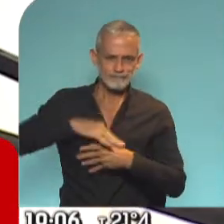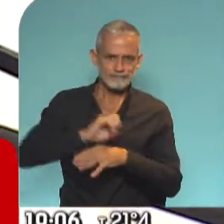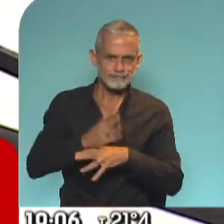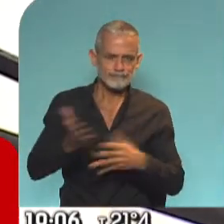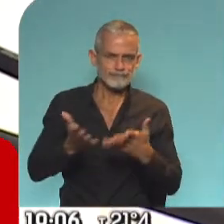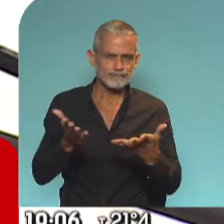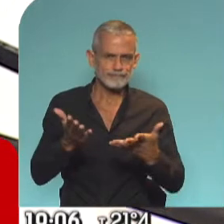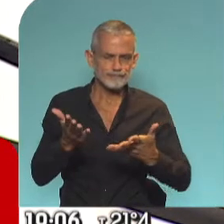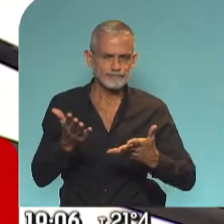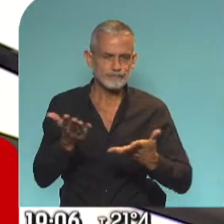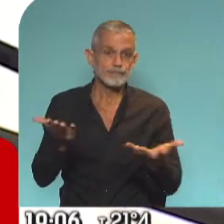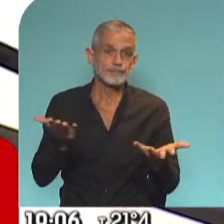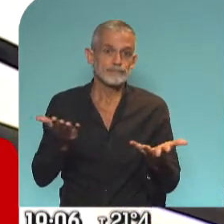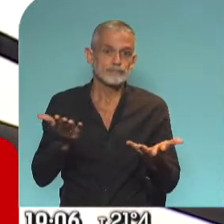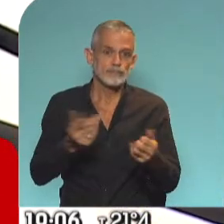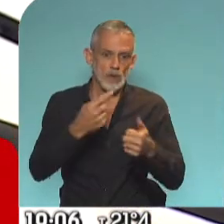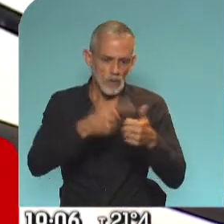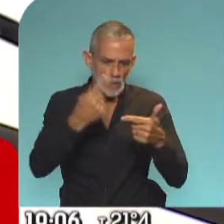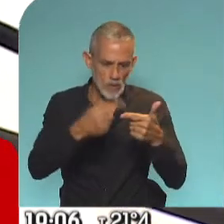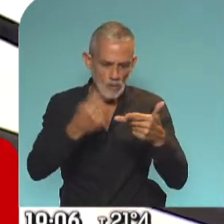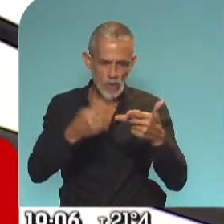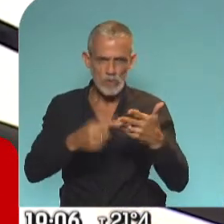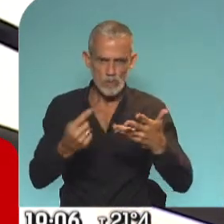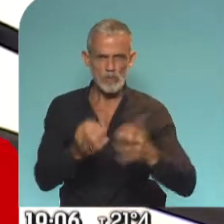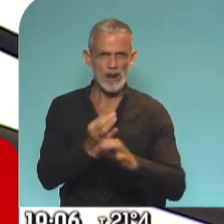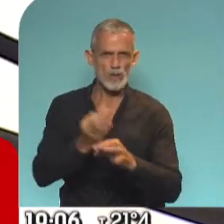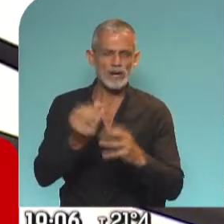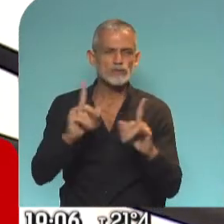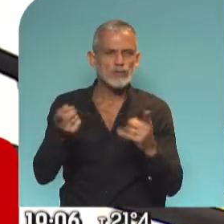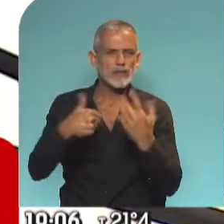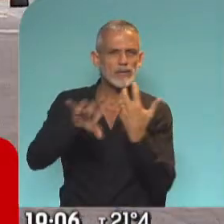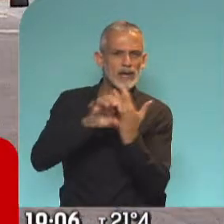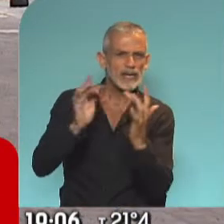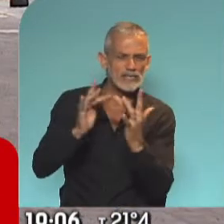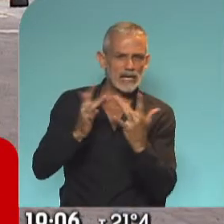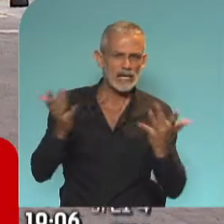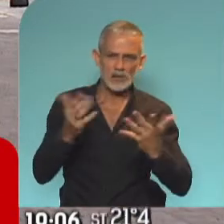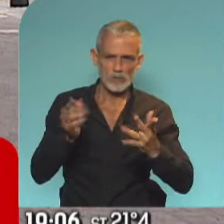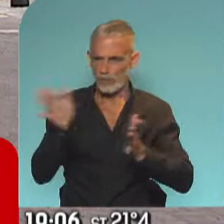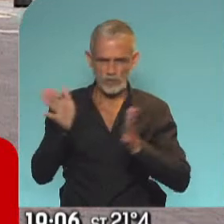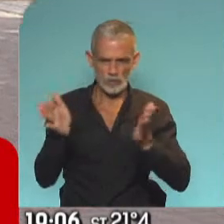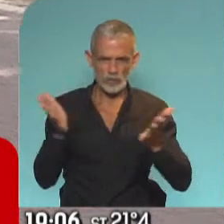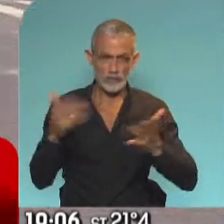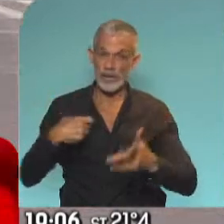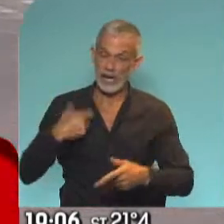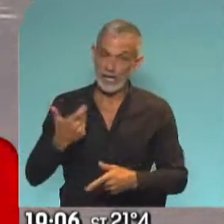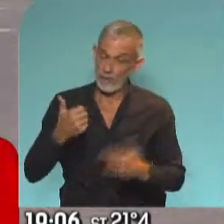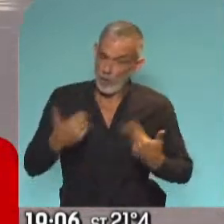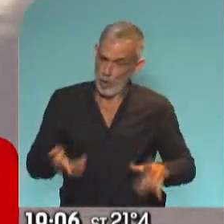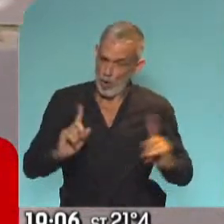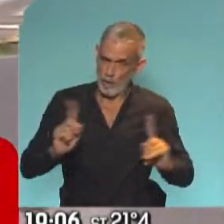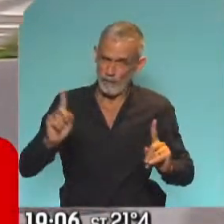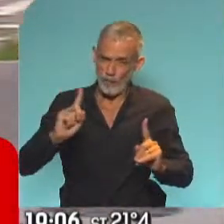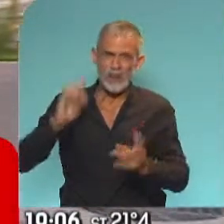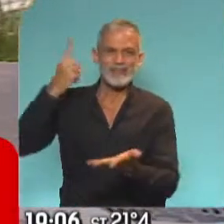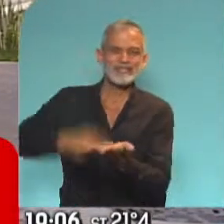aplicarse a todo lo que sea educación remota, en términos remotos. Los gremios disconformes con la decisión del Ministerio